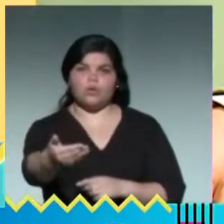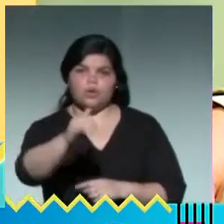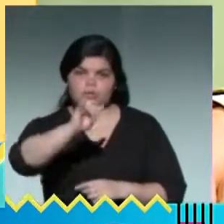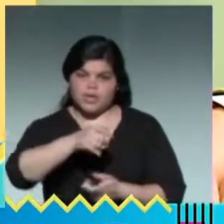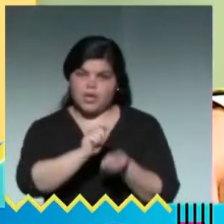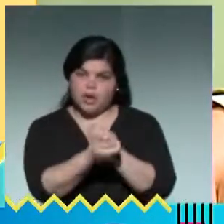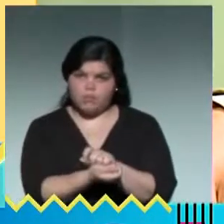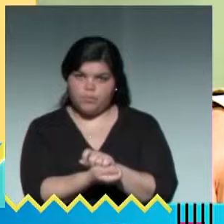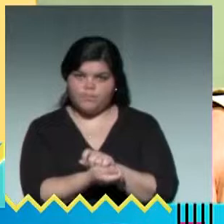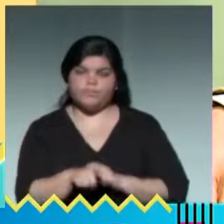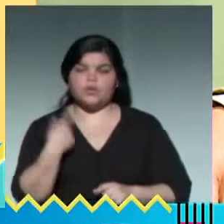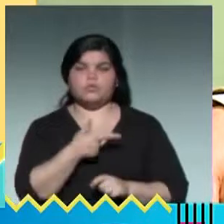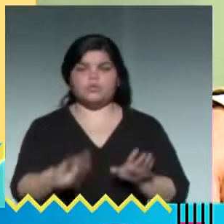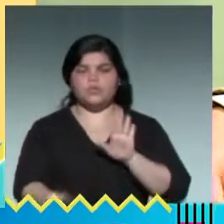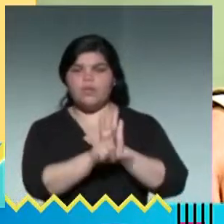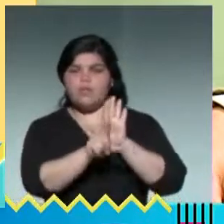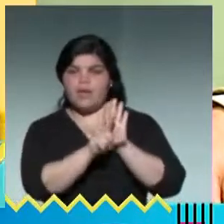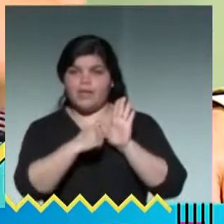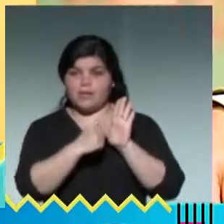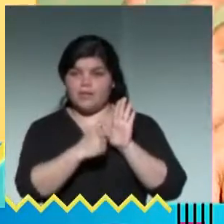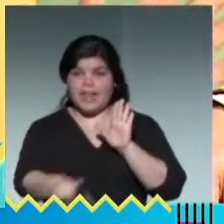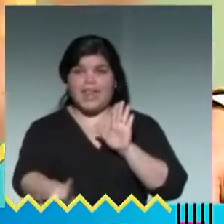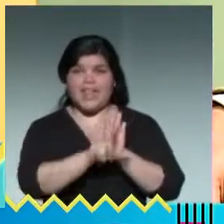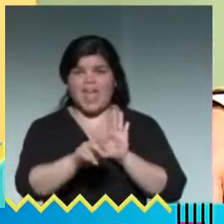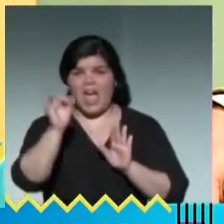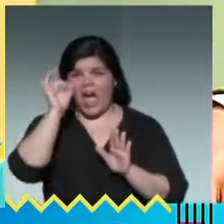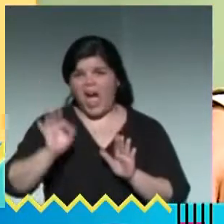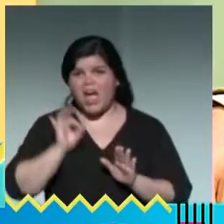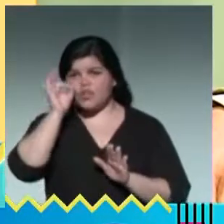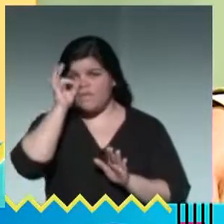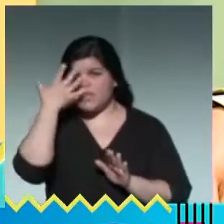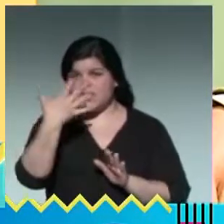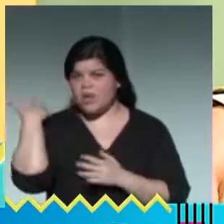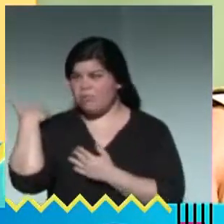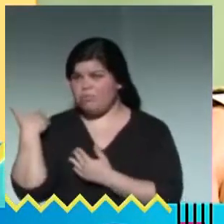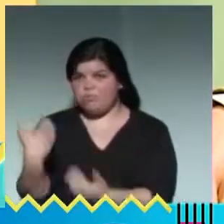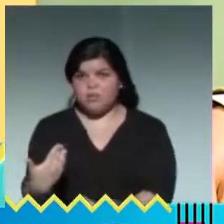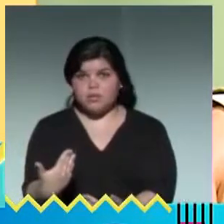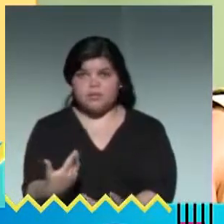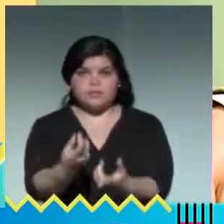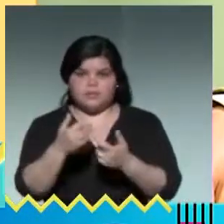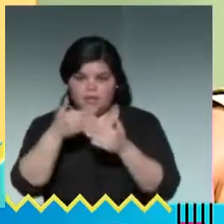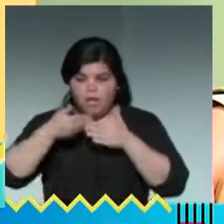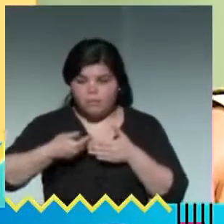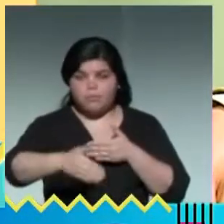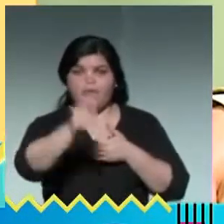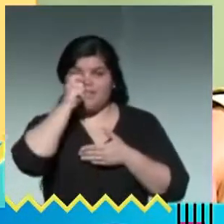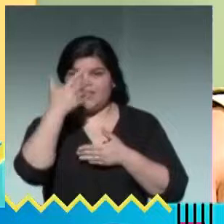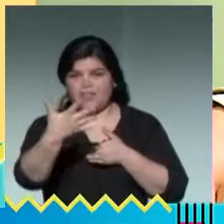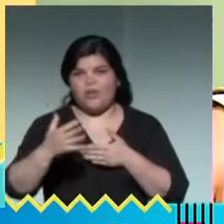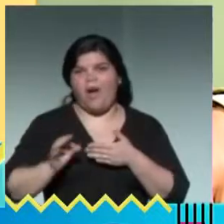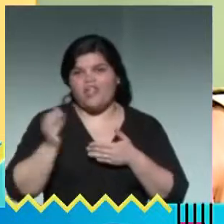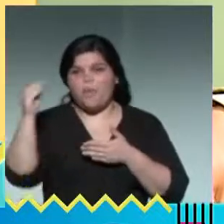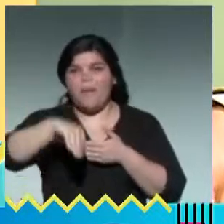cuando nos planteamos para hacer una ley, que estamos reformando una ley que ya tiene 25 años, tenemos que pensar en los próximos por lo menos 25 años. Y no nos